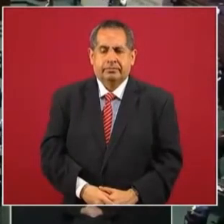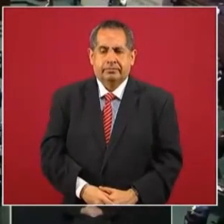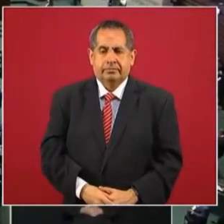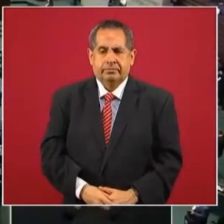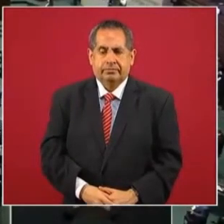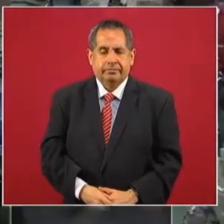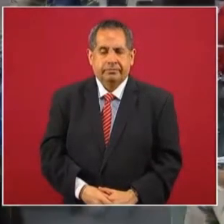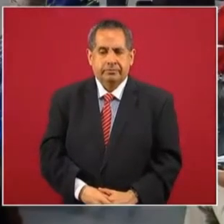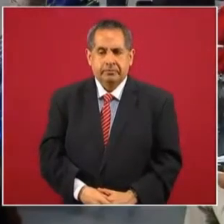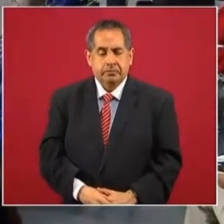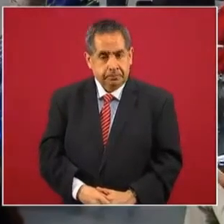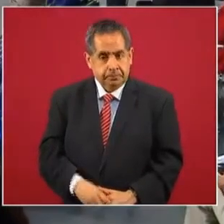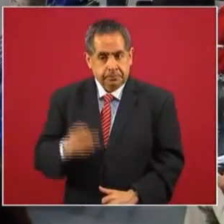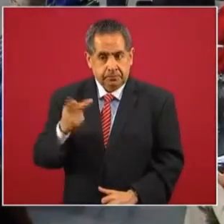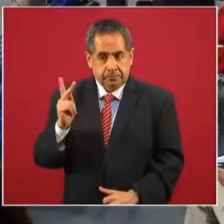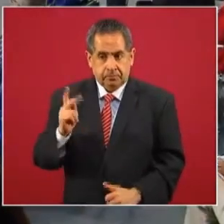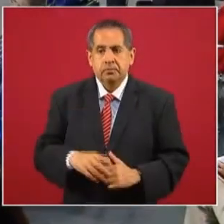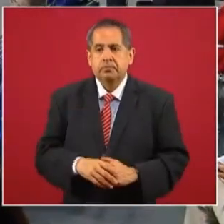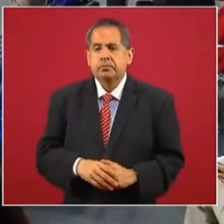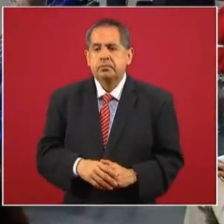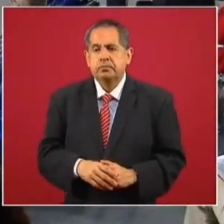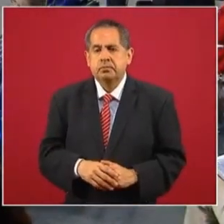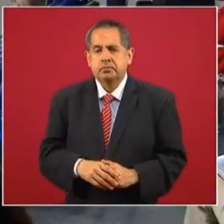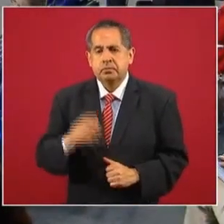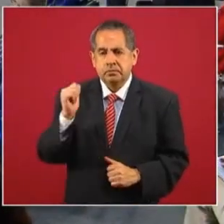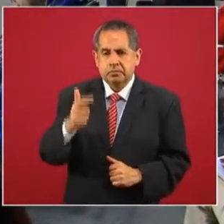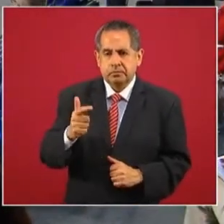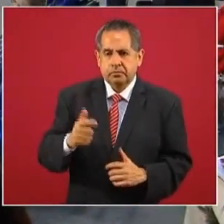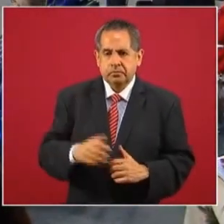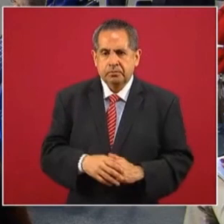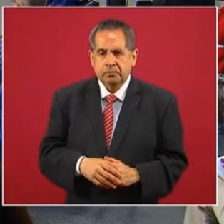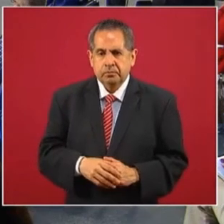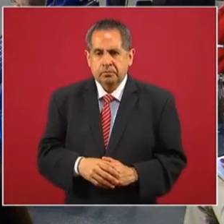Pero de cualquier manera,